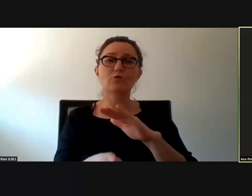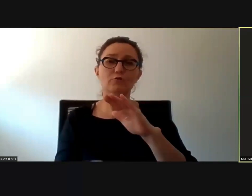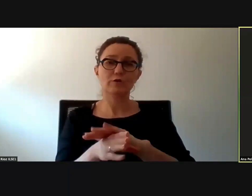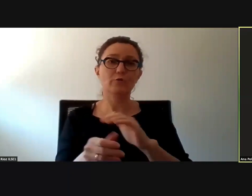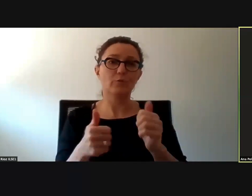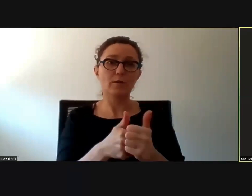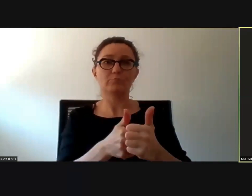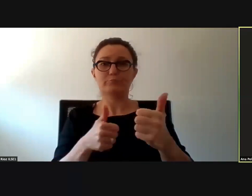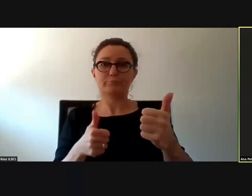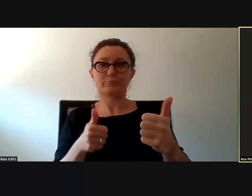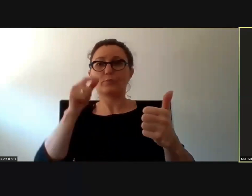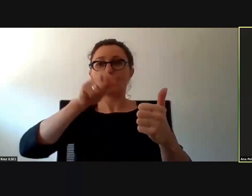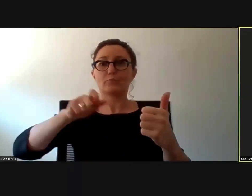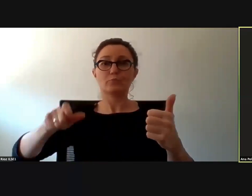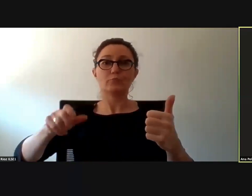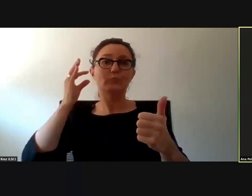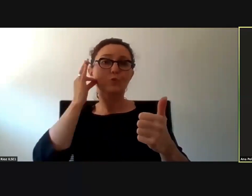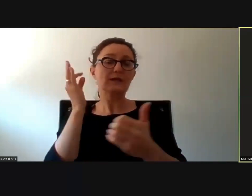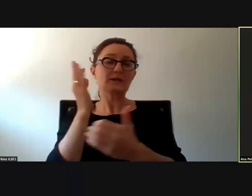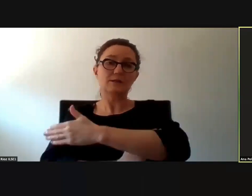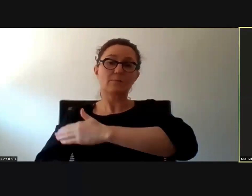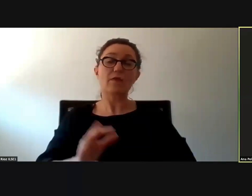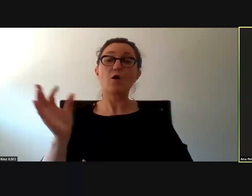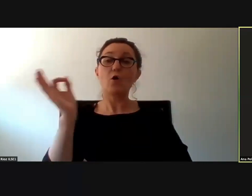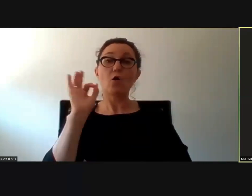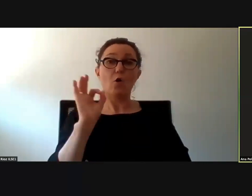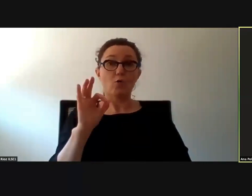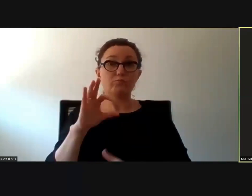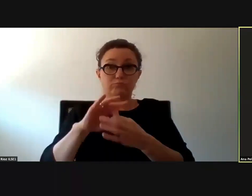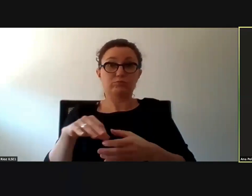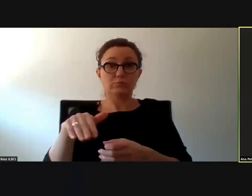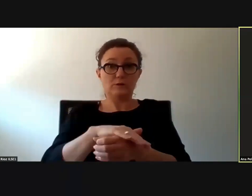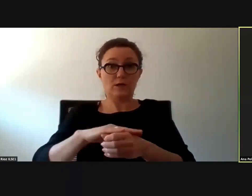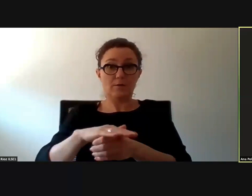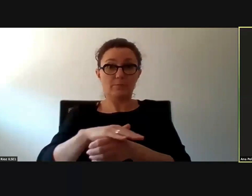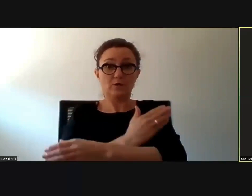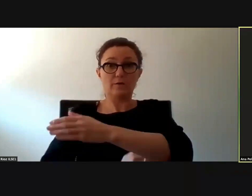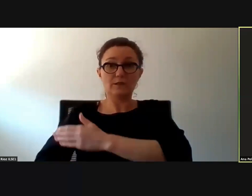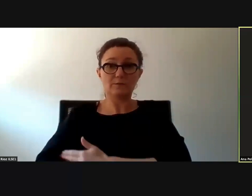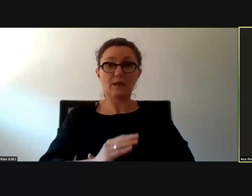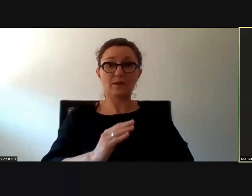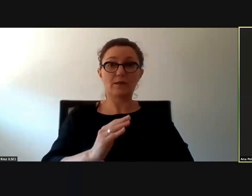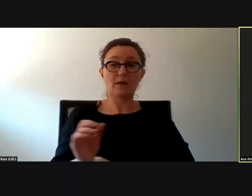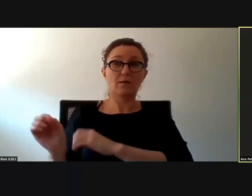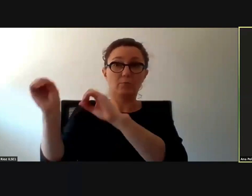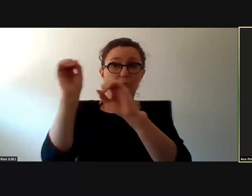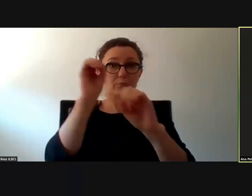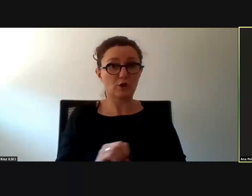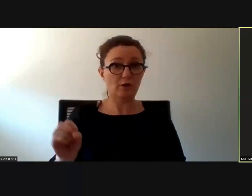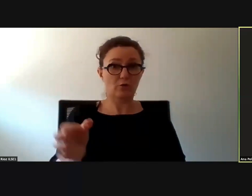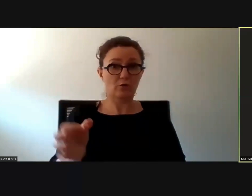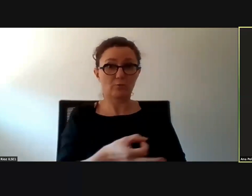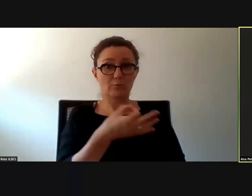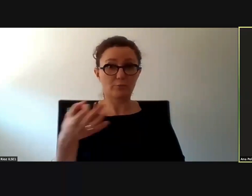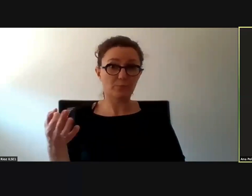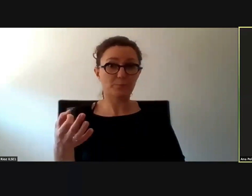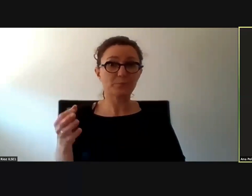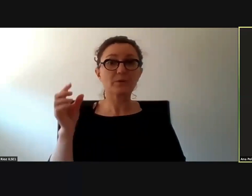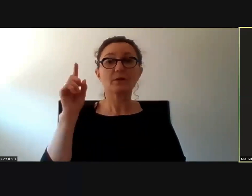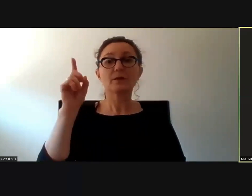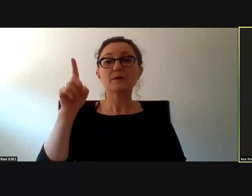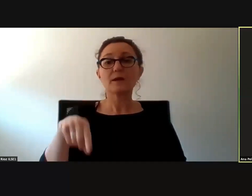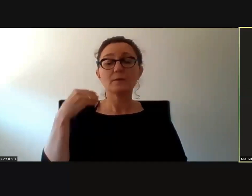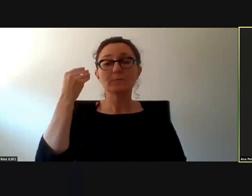con discapacidad o vinculadas a la discapacidad de una protección adecuada. Igualmente, creemos fundamental